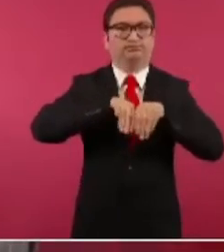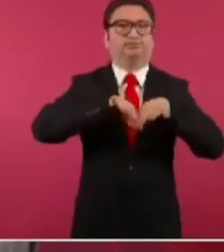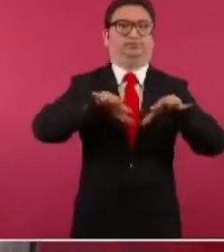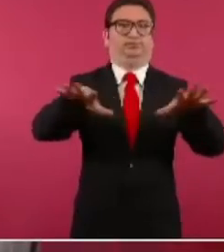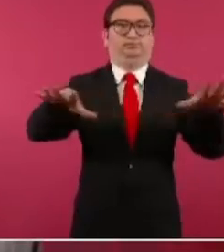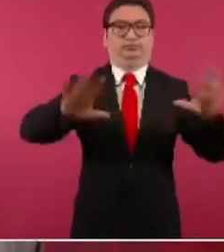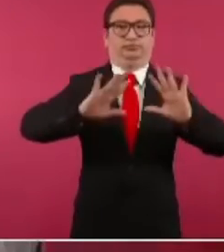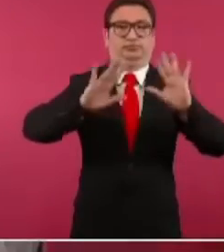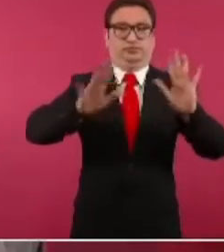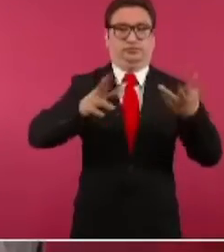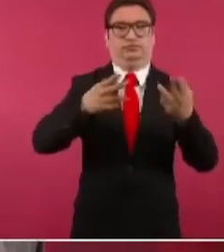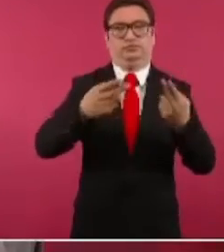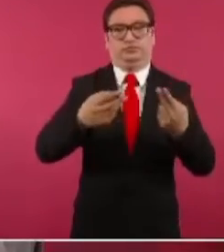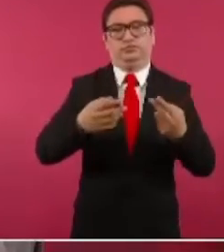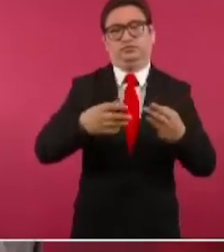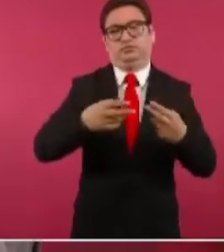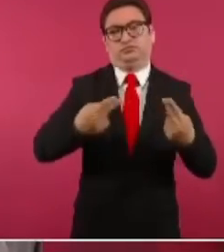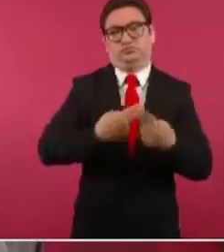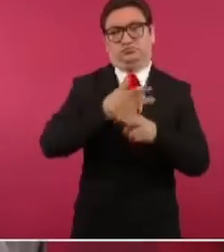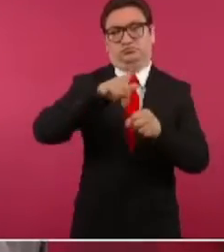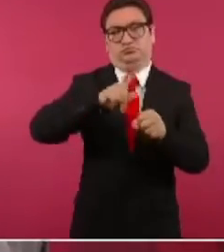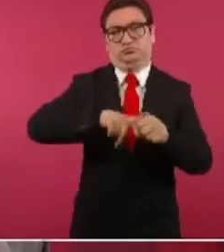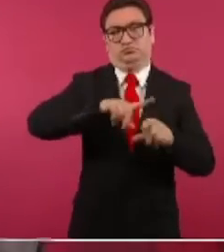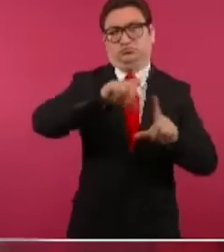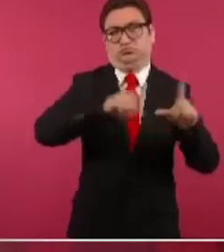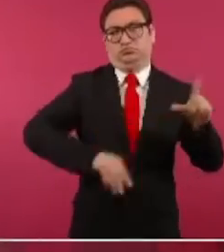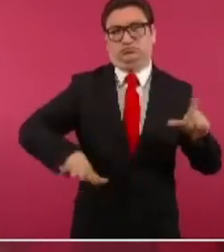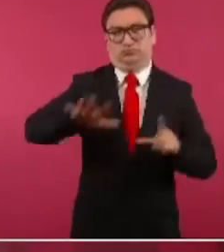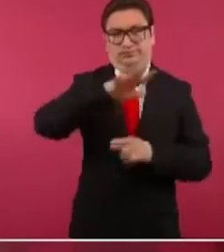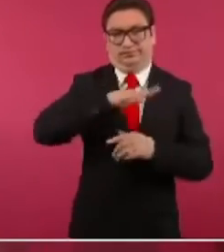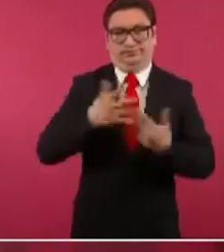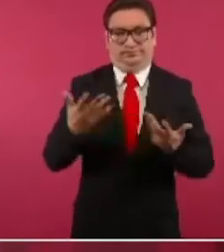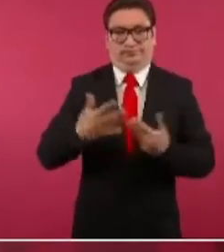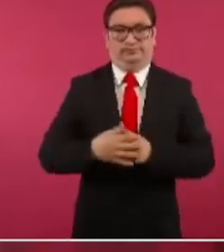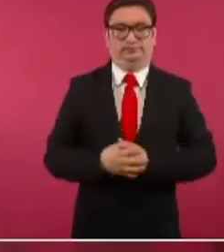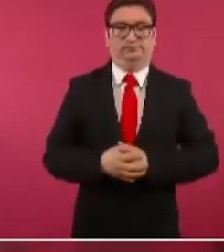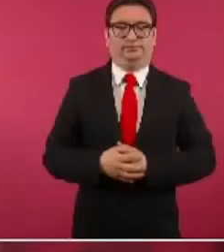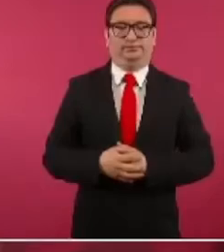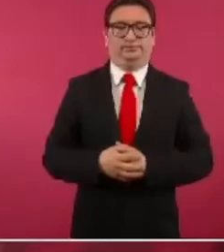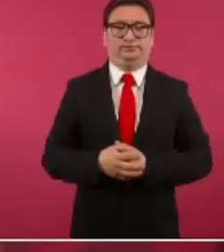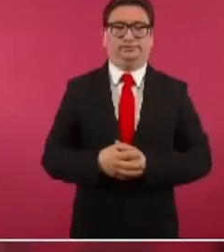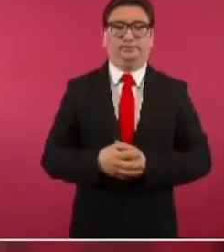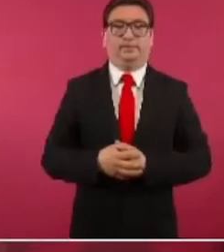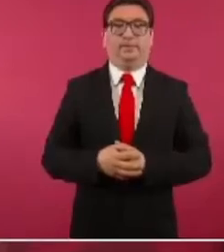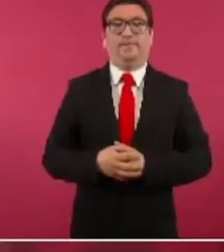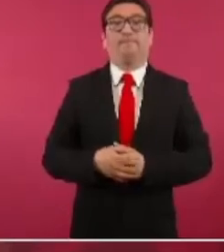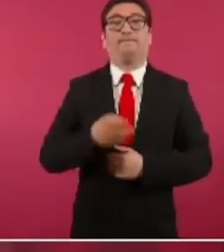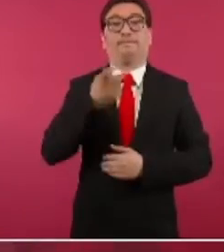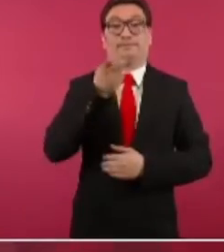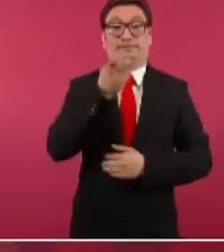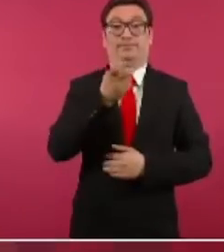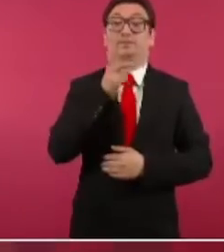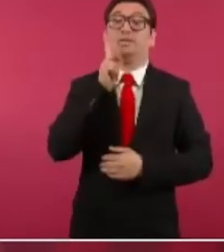a nivel general, nacional. Bueno, el ensayo o esta